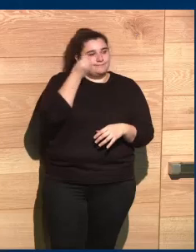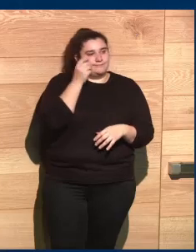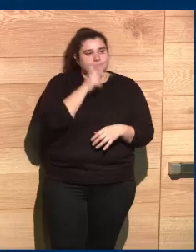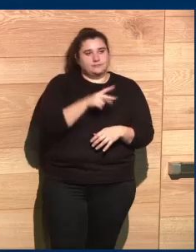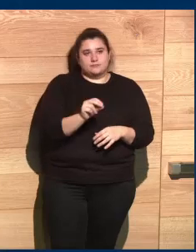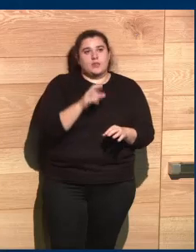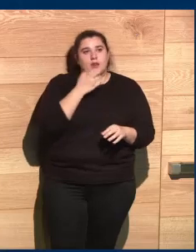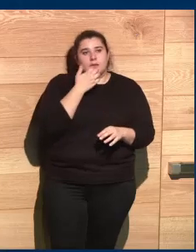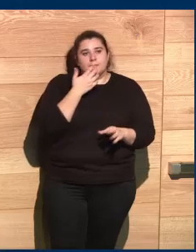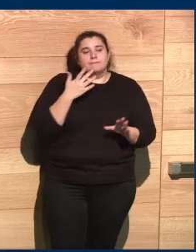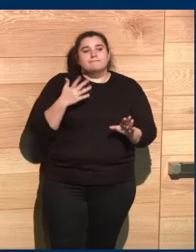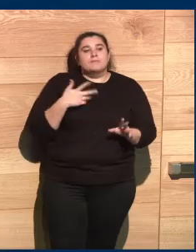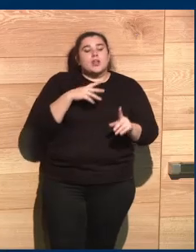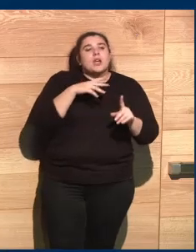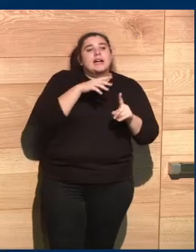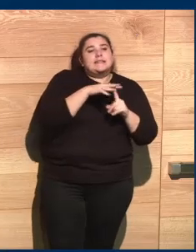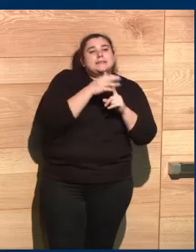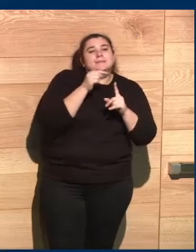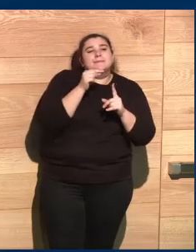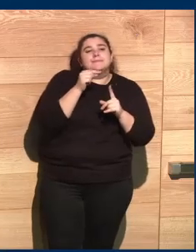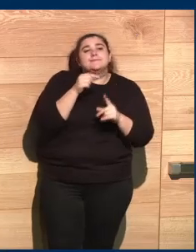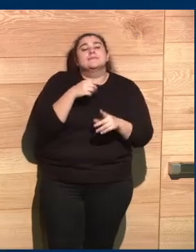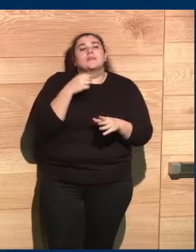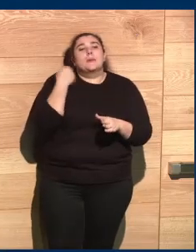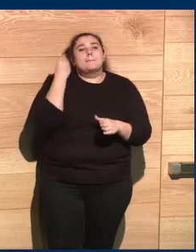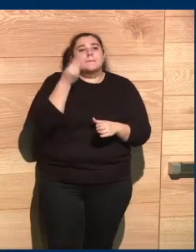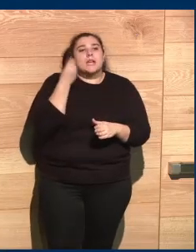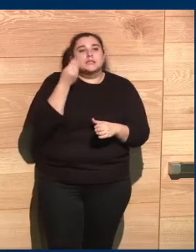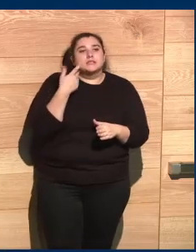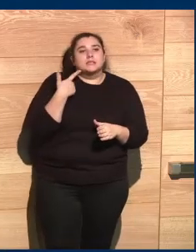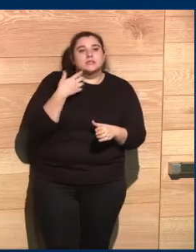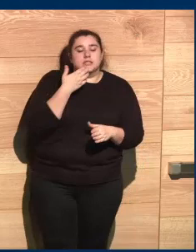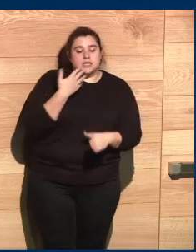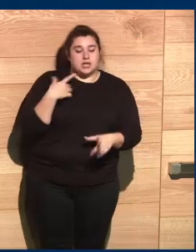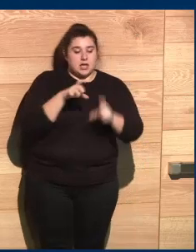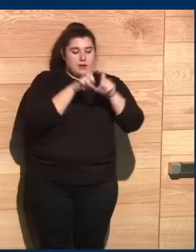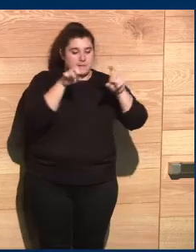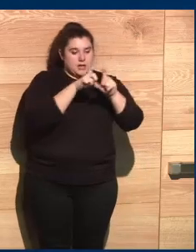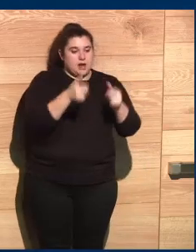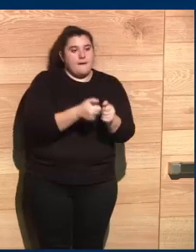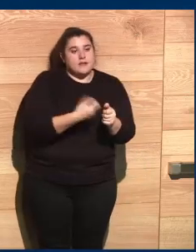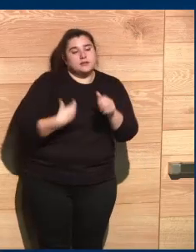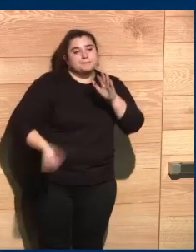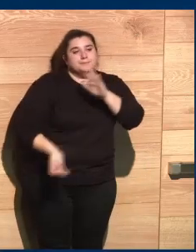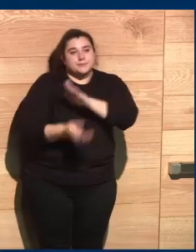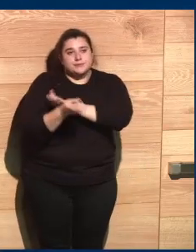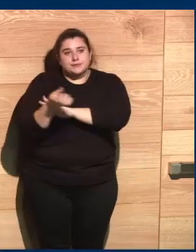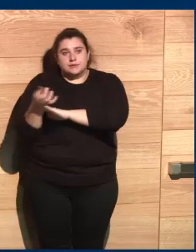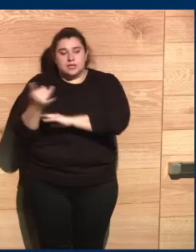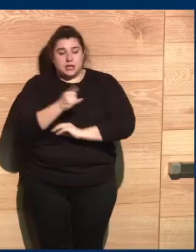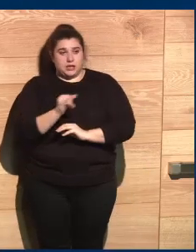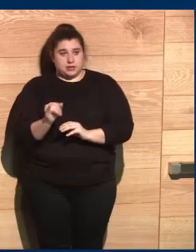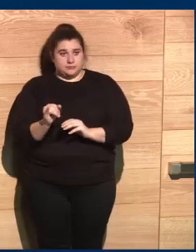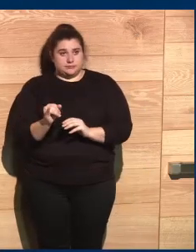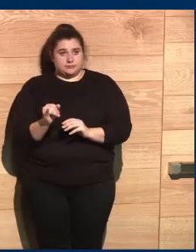Por muchos motivos, pero yo creo que uno de los motivos, si yo tuviese una empresa que hace videojuegos, que hace videojuegos